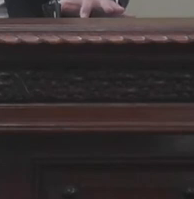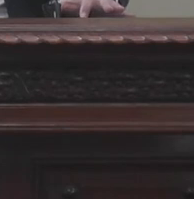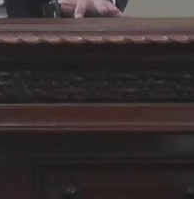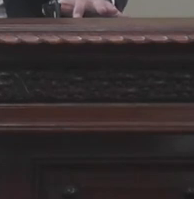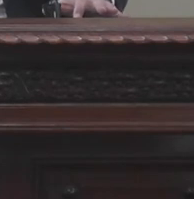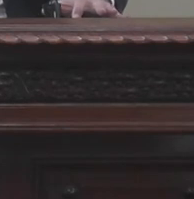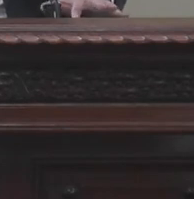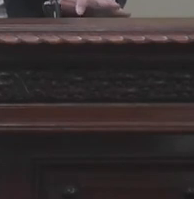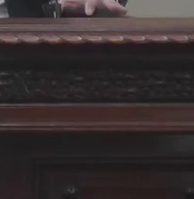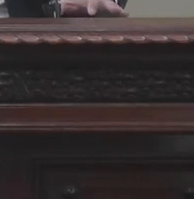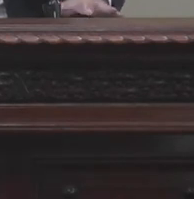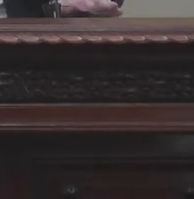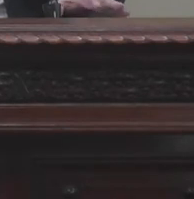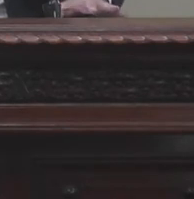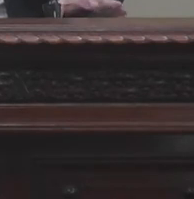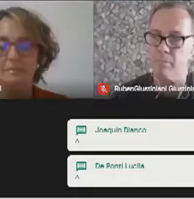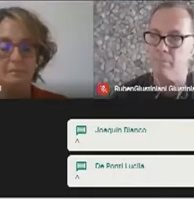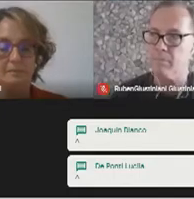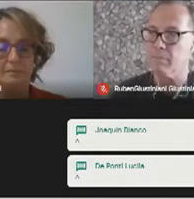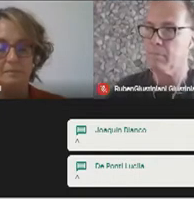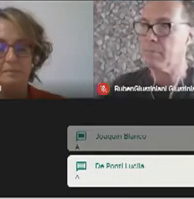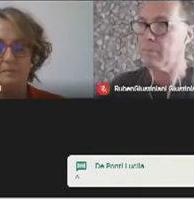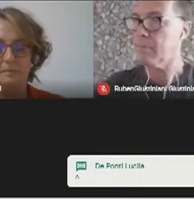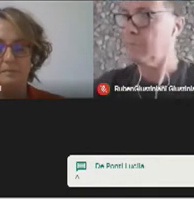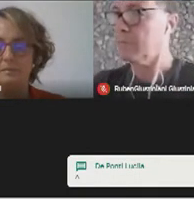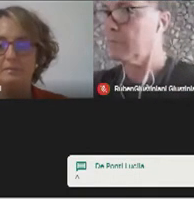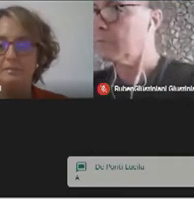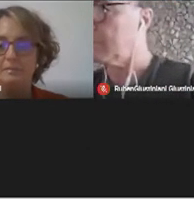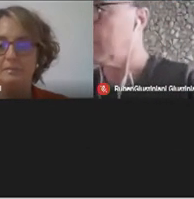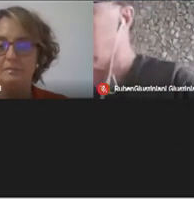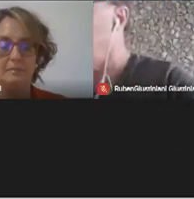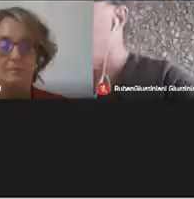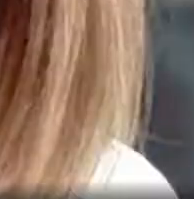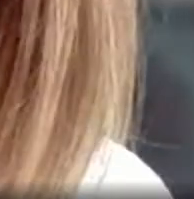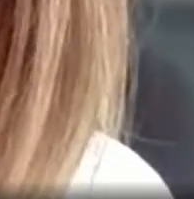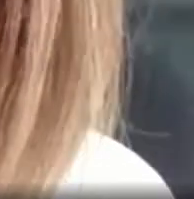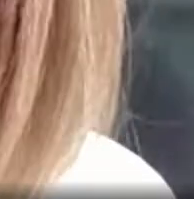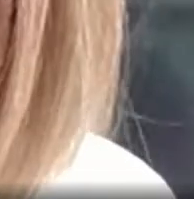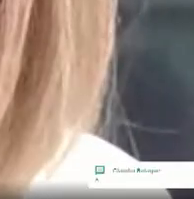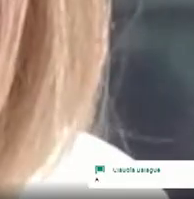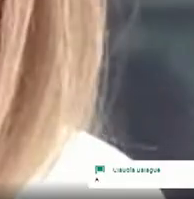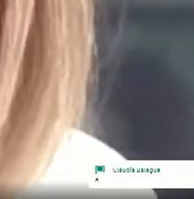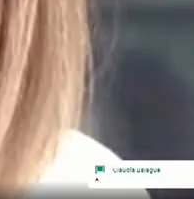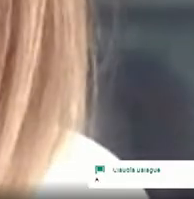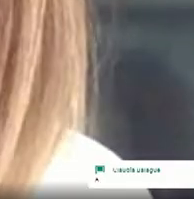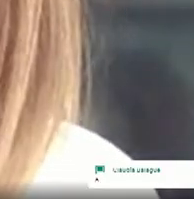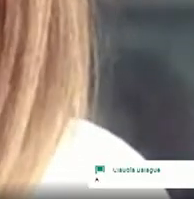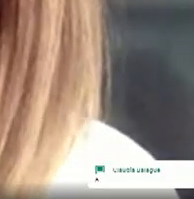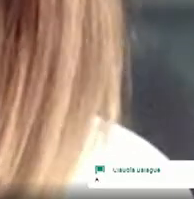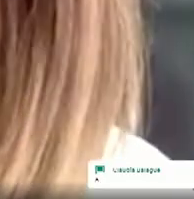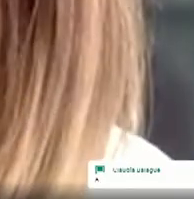gracias señor presidente es simplemente para decir que desde bloques somos vidas nos adherimos a esta declaración